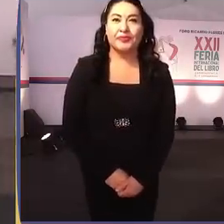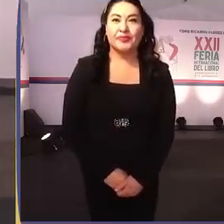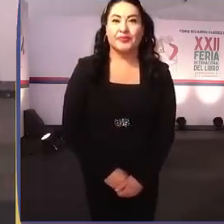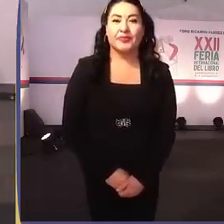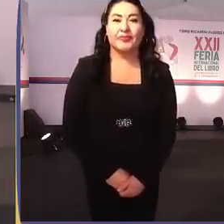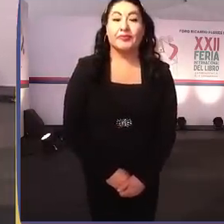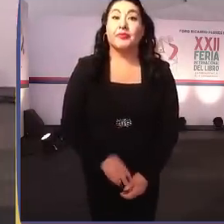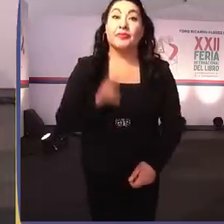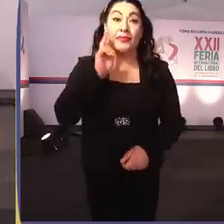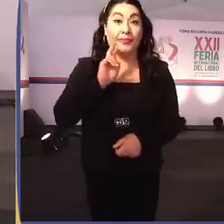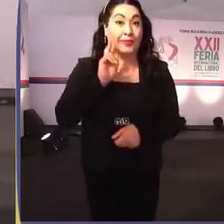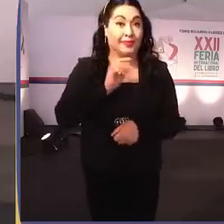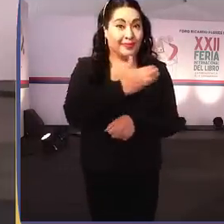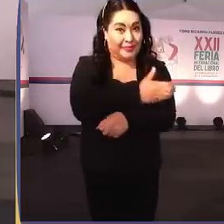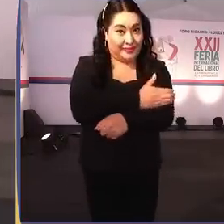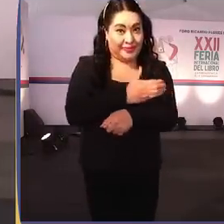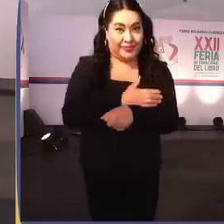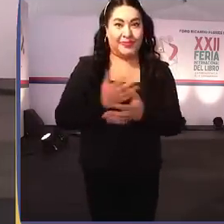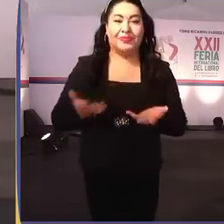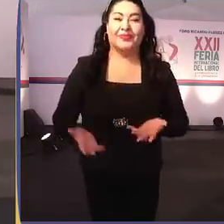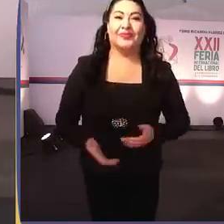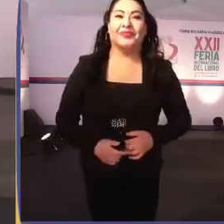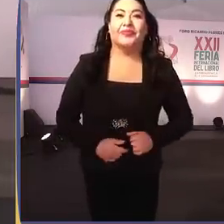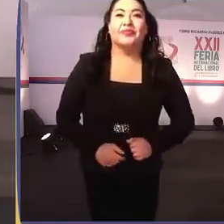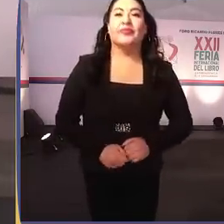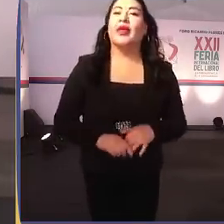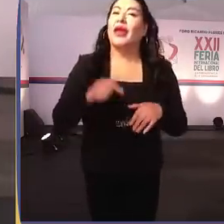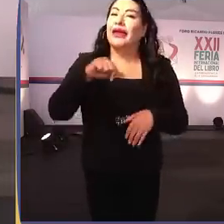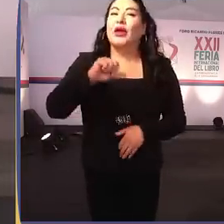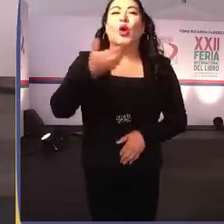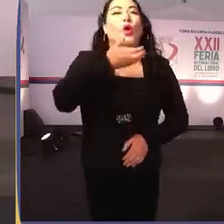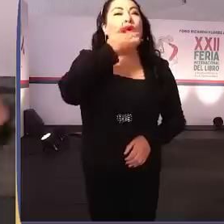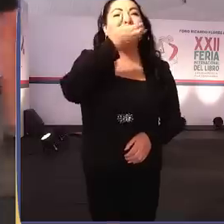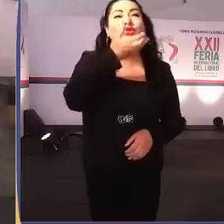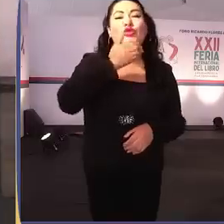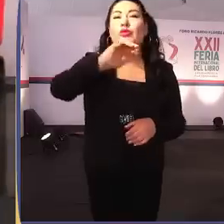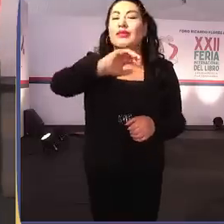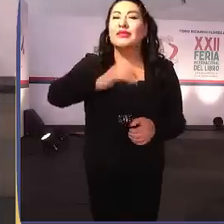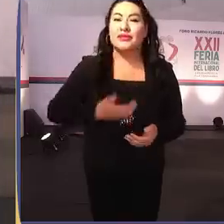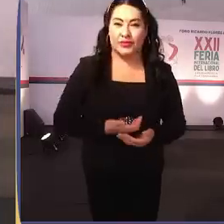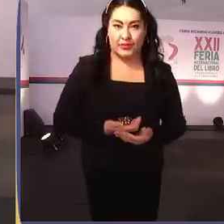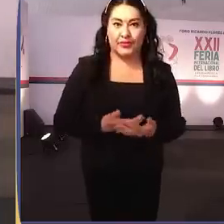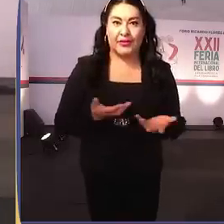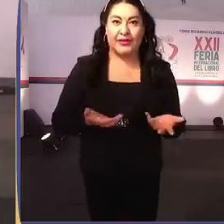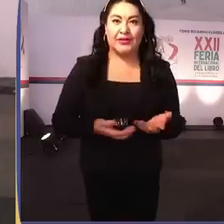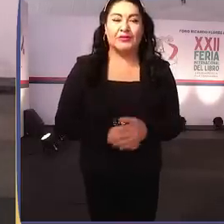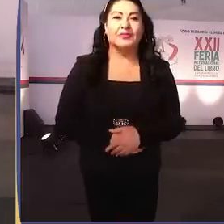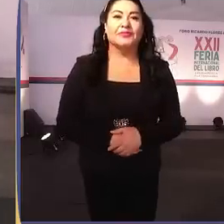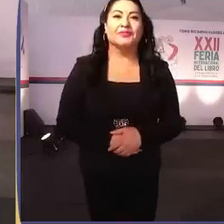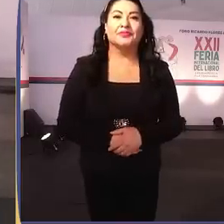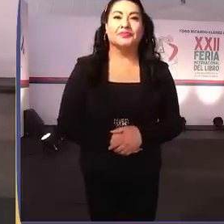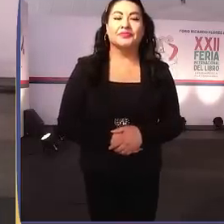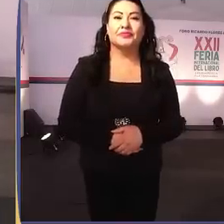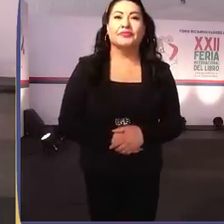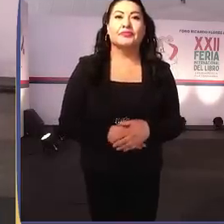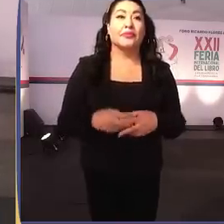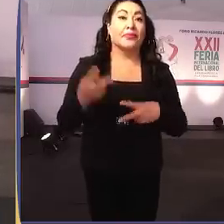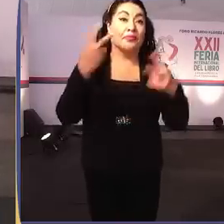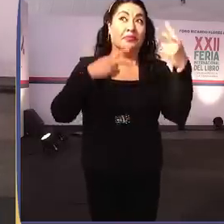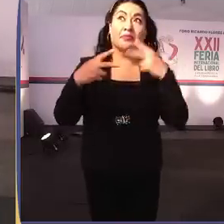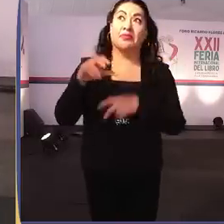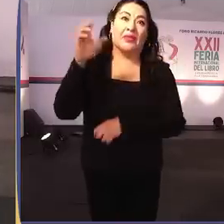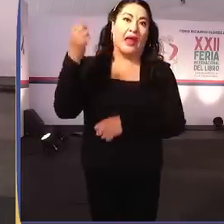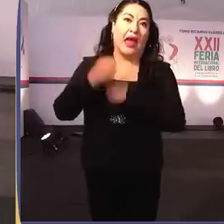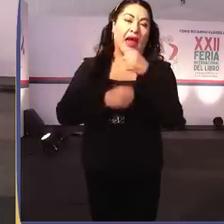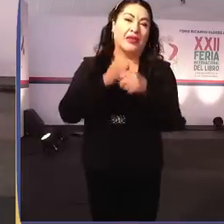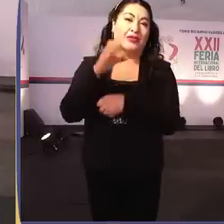A ver, compañeros, vamos a, como es tradición en este Zócalo recuperado, que llegamos en el